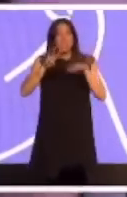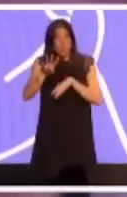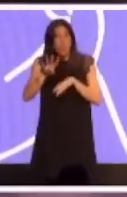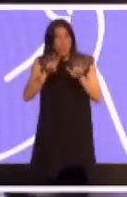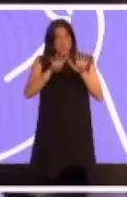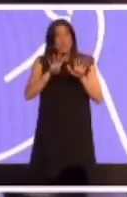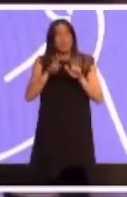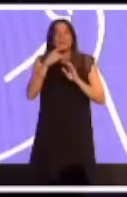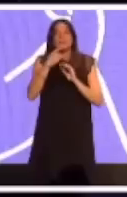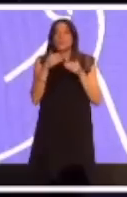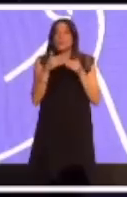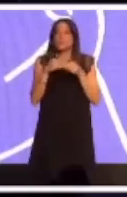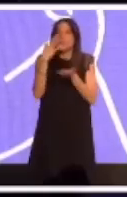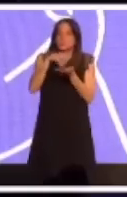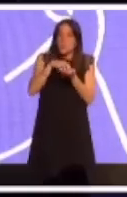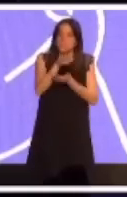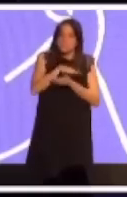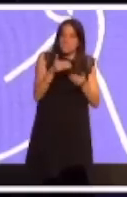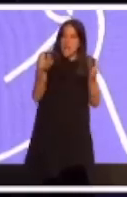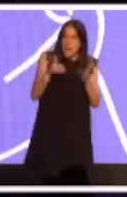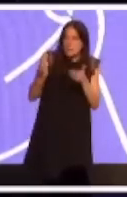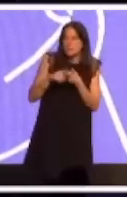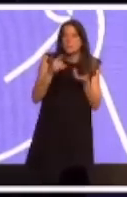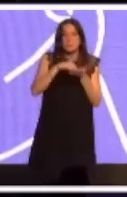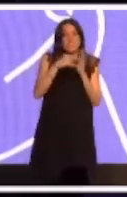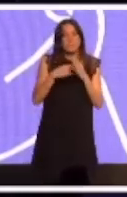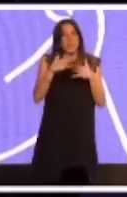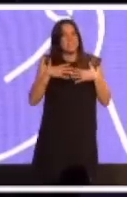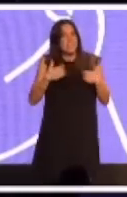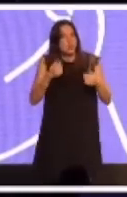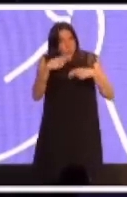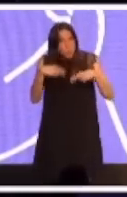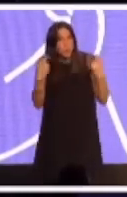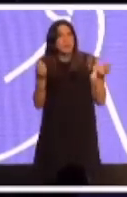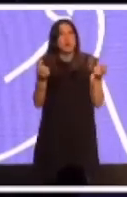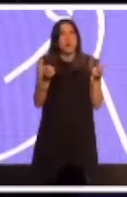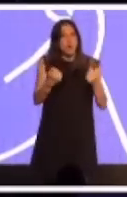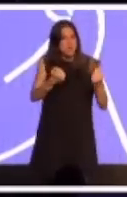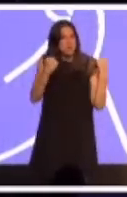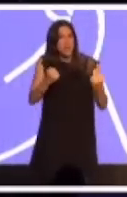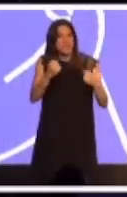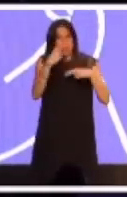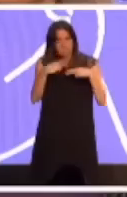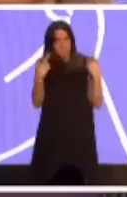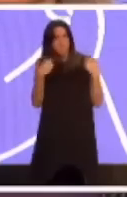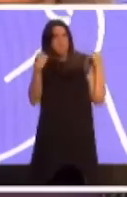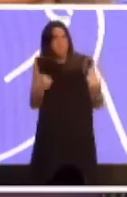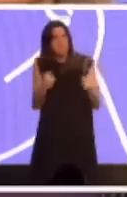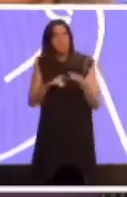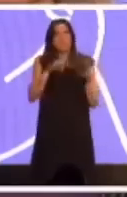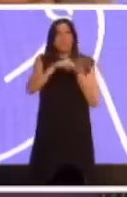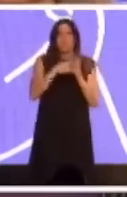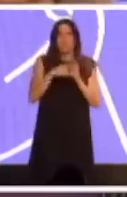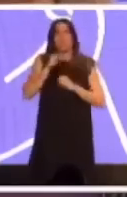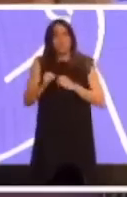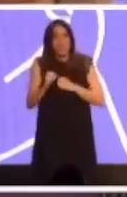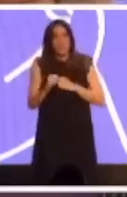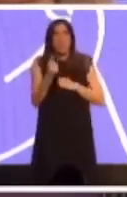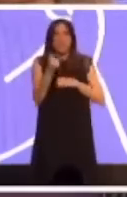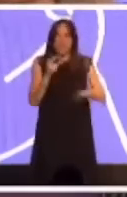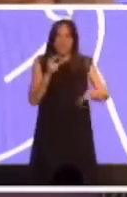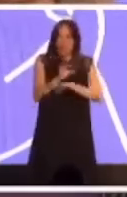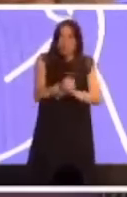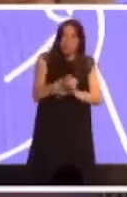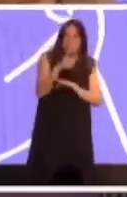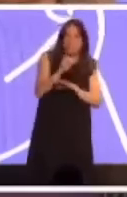es abrir escuelas infantiles es tener un sistema de salud público y fuerte un sistema de dependencia cada vez más dotado económicamente